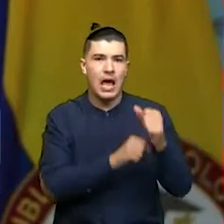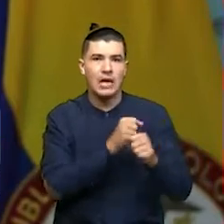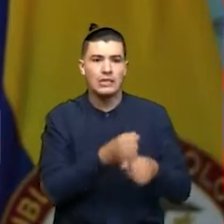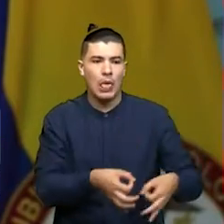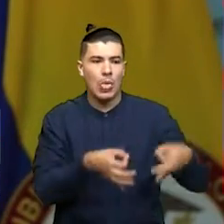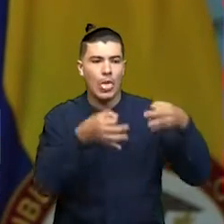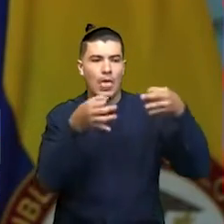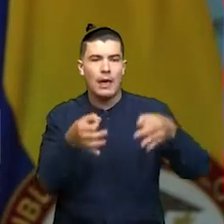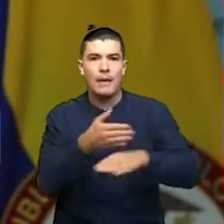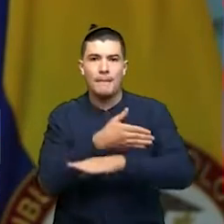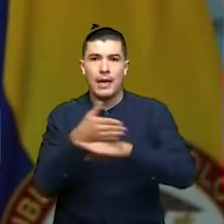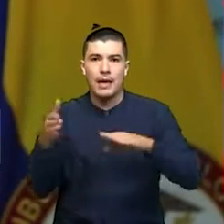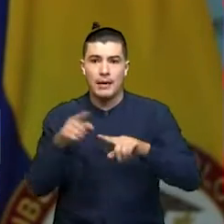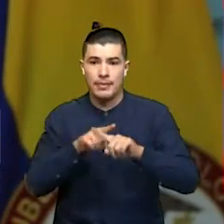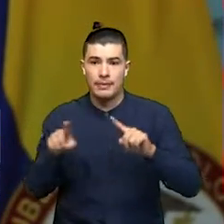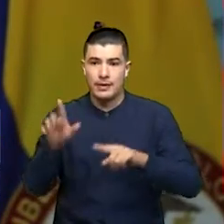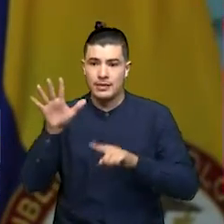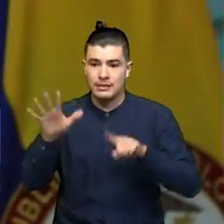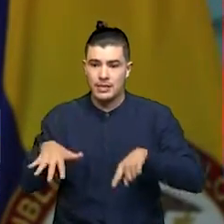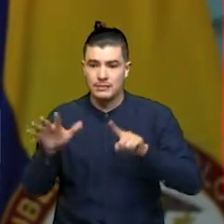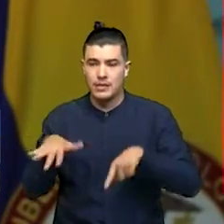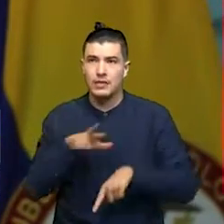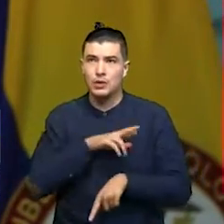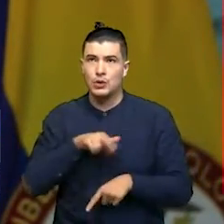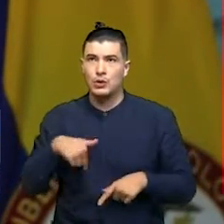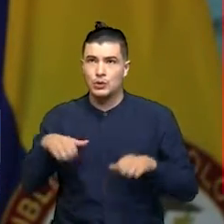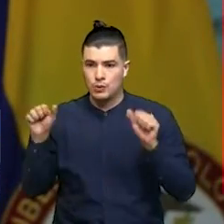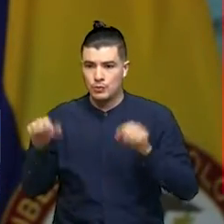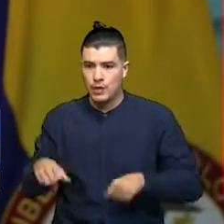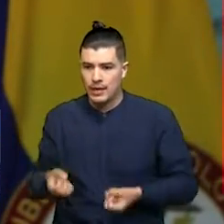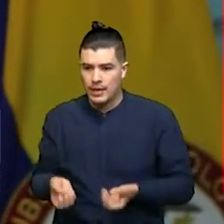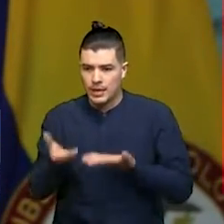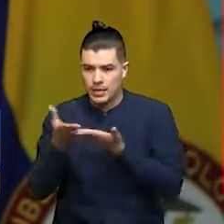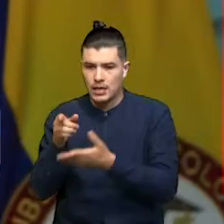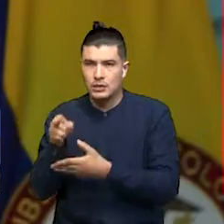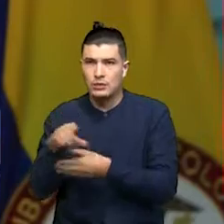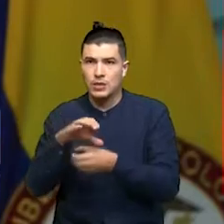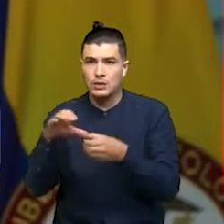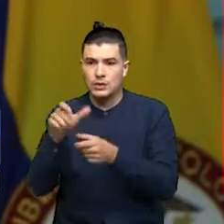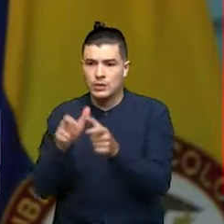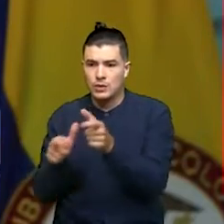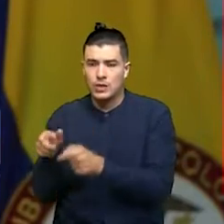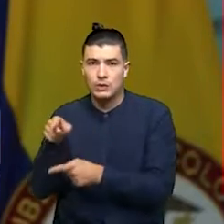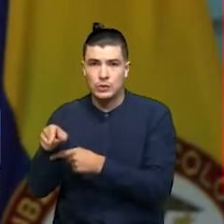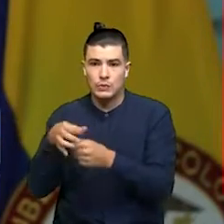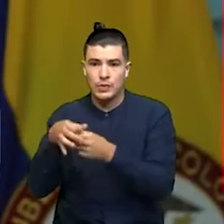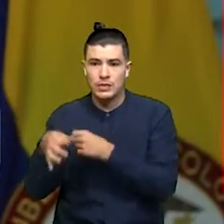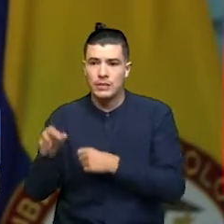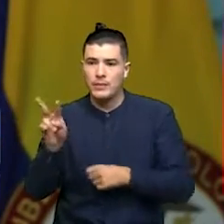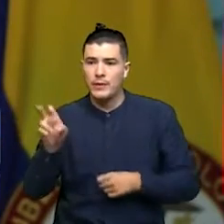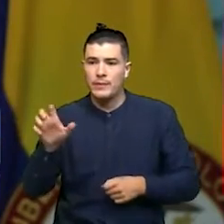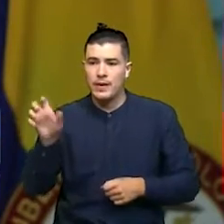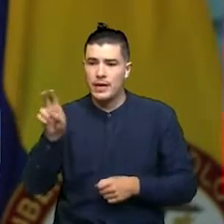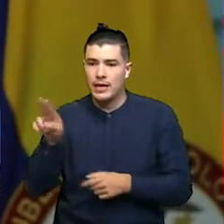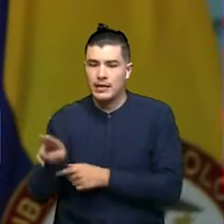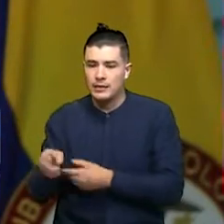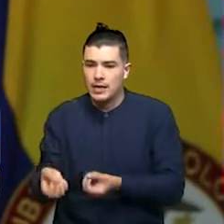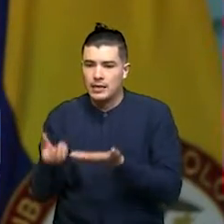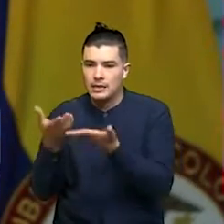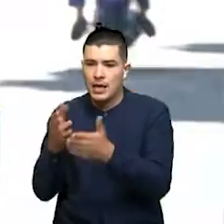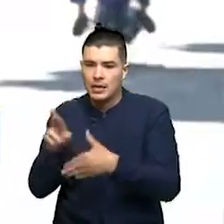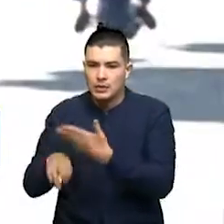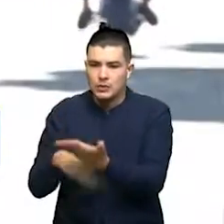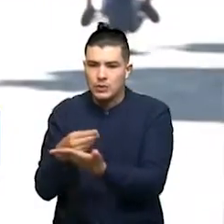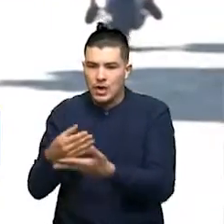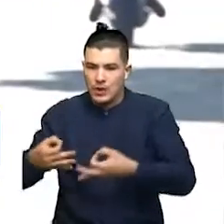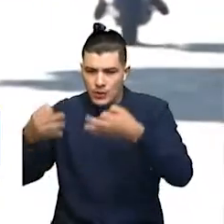Suspendida, y logramos en 6 meses poderle dar a la ciudadanía de Vélez y a la provincia de Vélez resultados